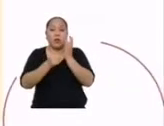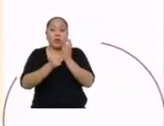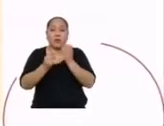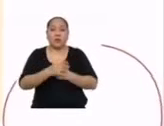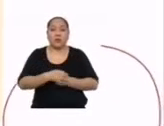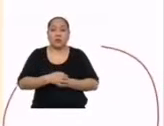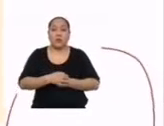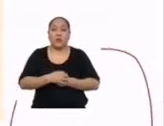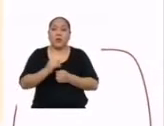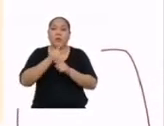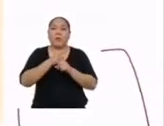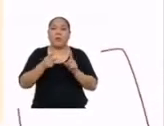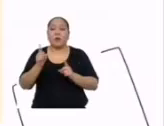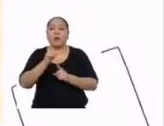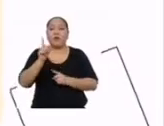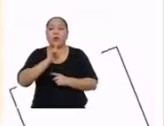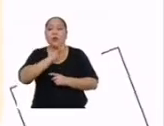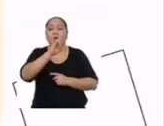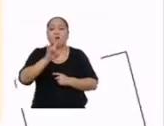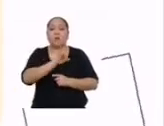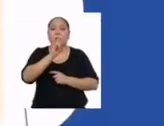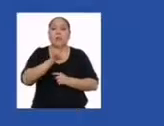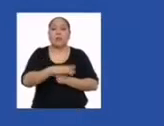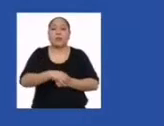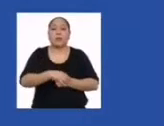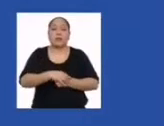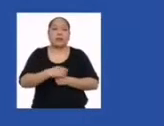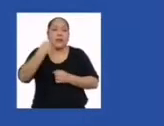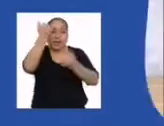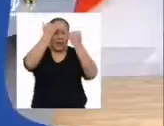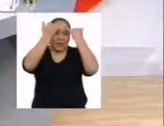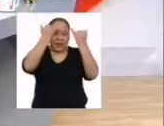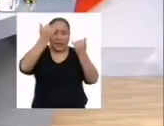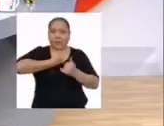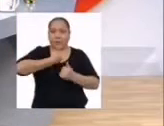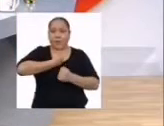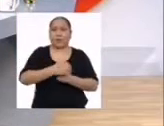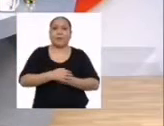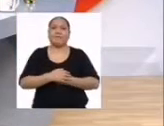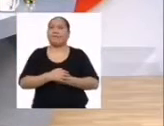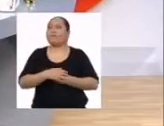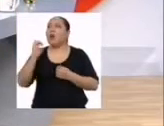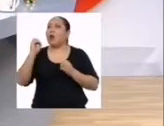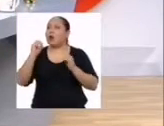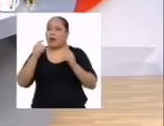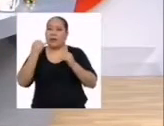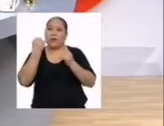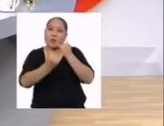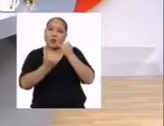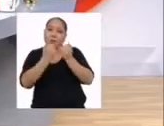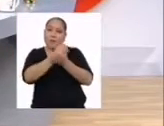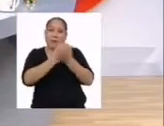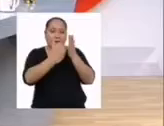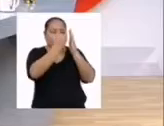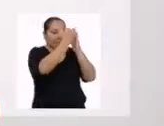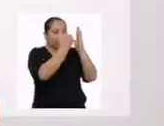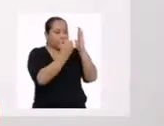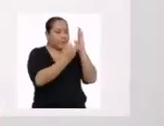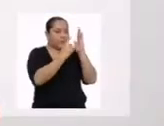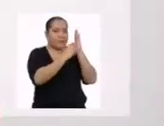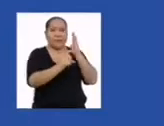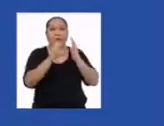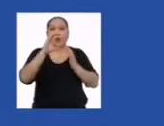se utilizan expresiones subjetivas. Listo, profesora. Ahora vamos al último párrafo. Leamos la